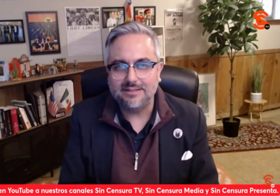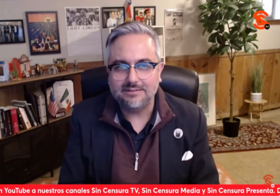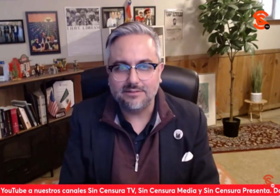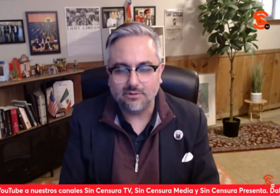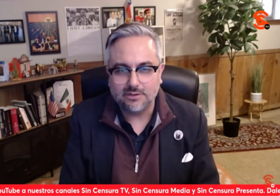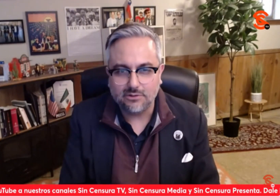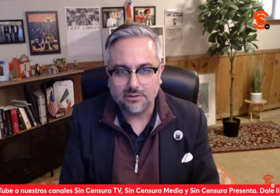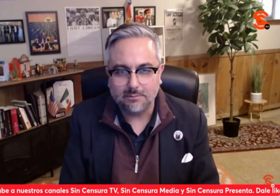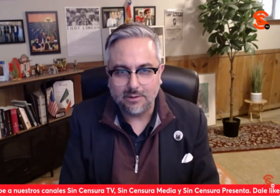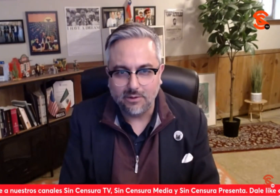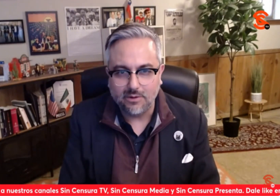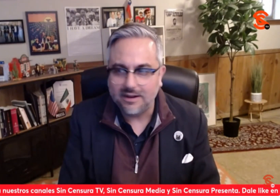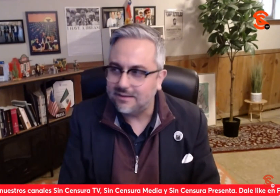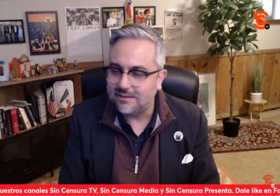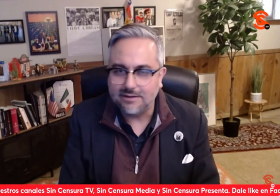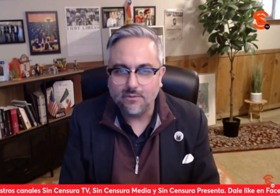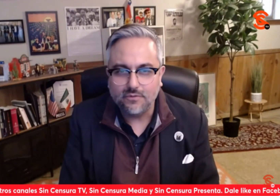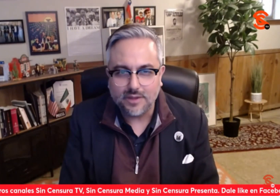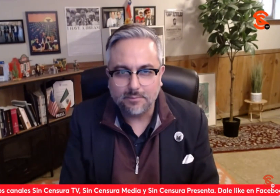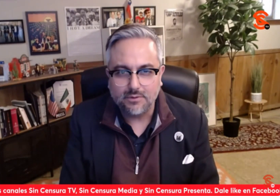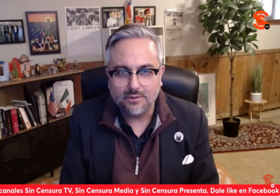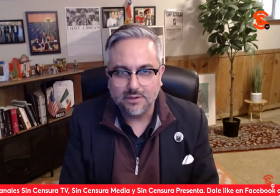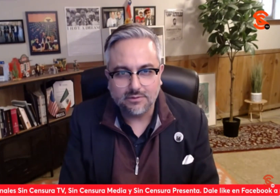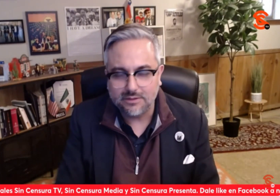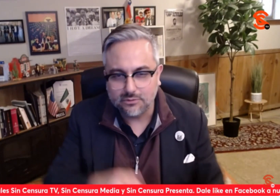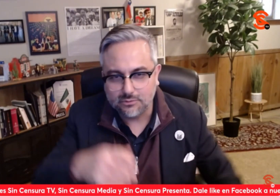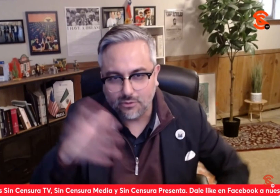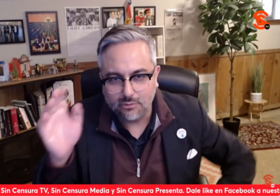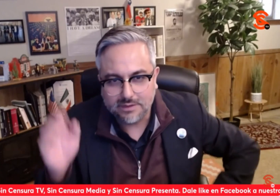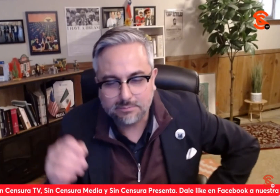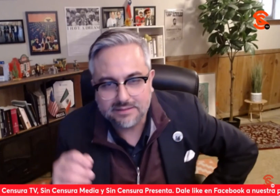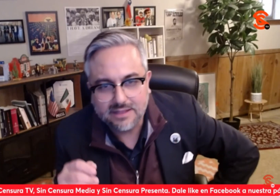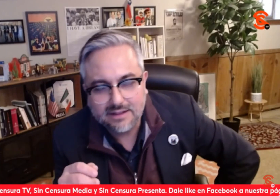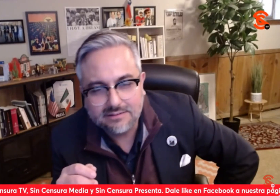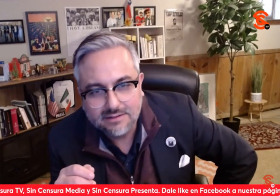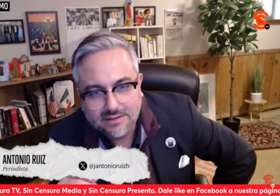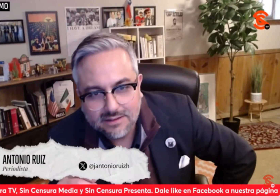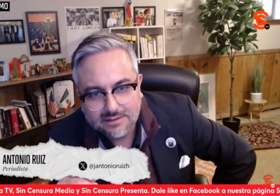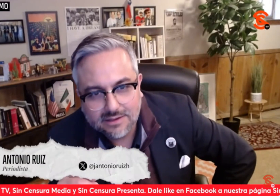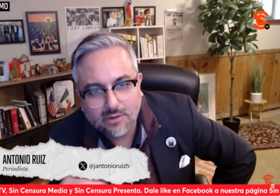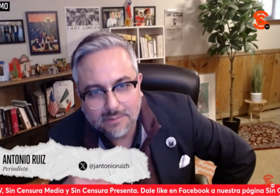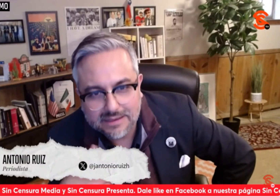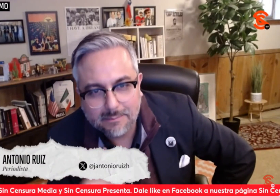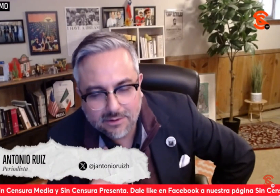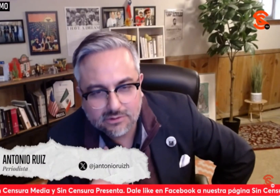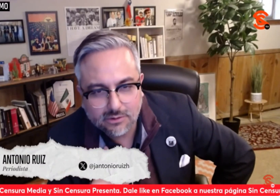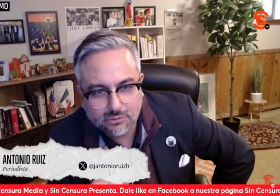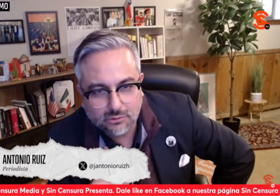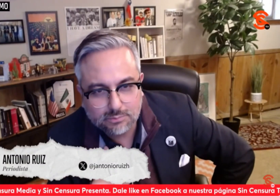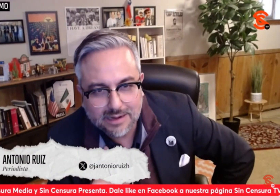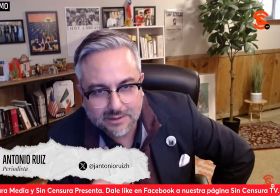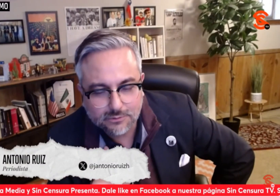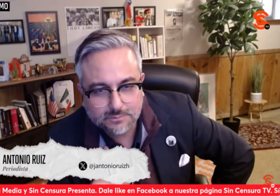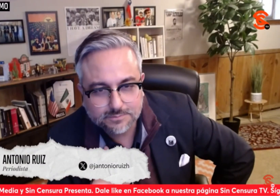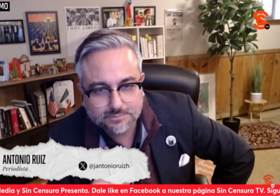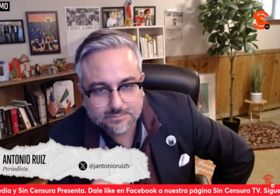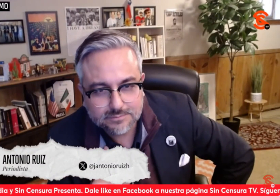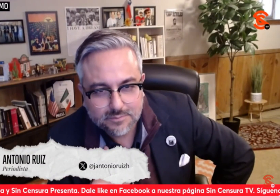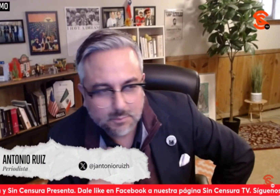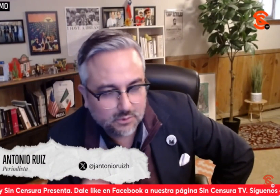hacer el paréntesis con Héctor de Mauleón. Hace algún tiempo, en una de sus columnas piteras, llegó a llamarnos a nosotros